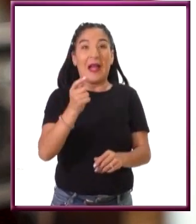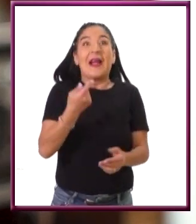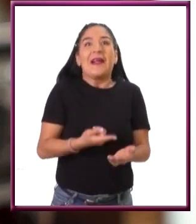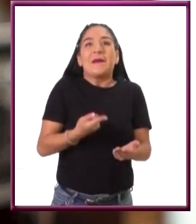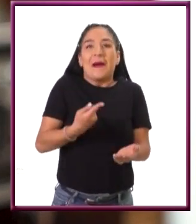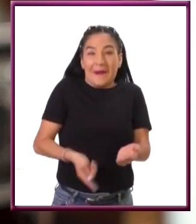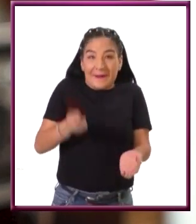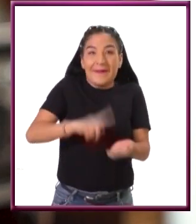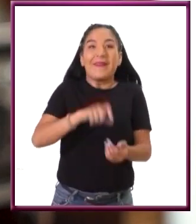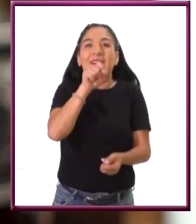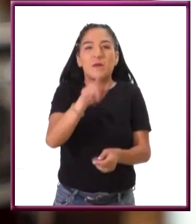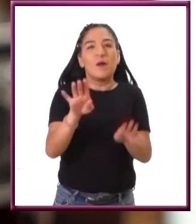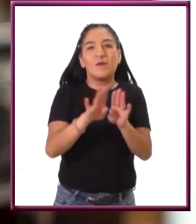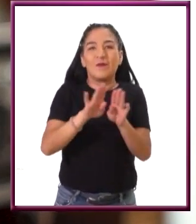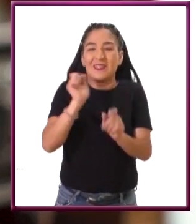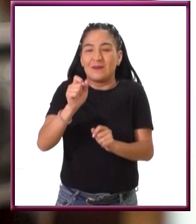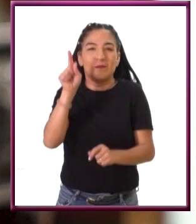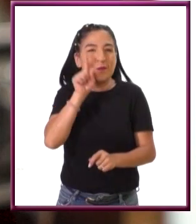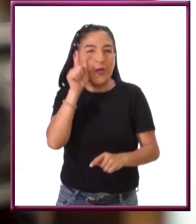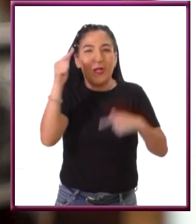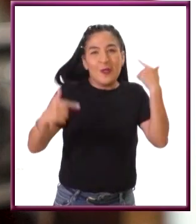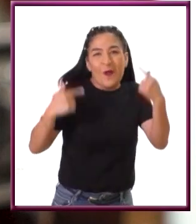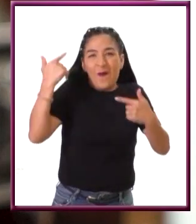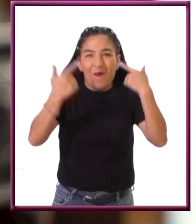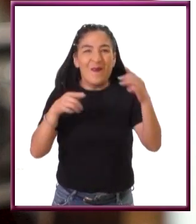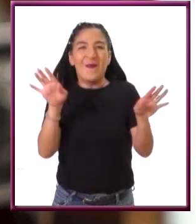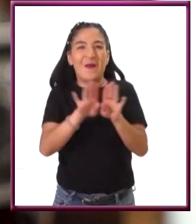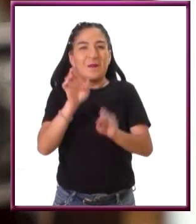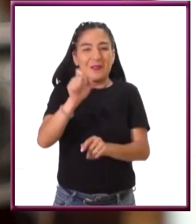de locura. Cuando Platón habla de la musa,